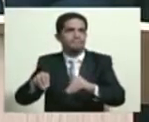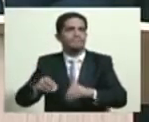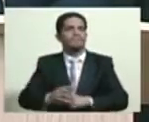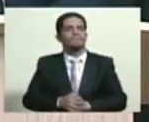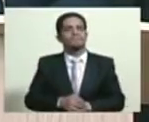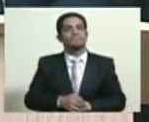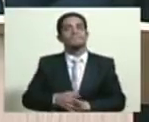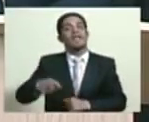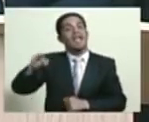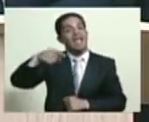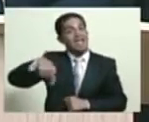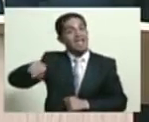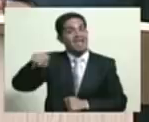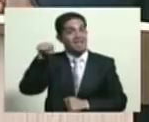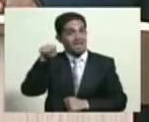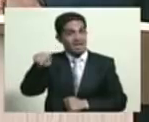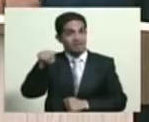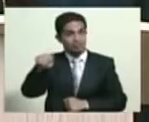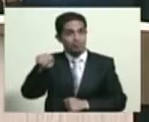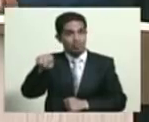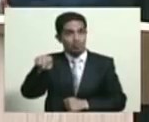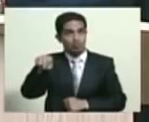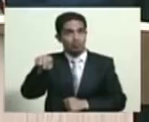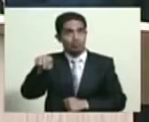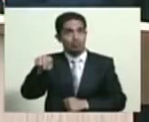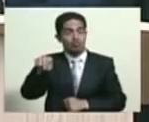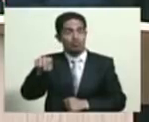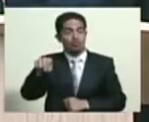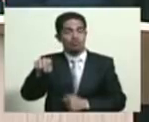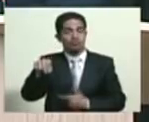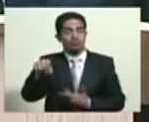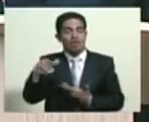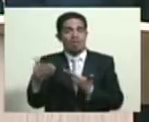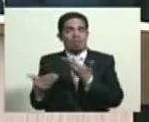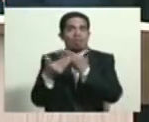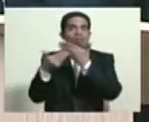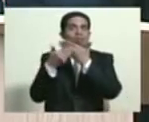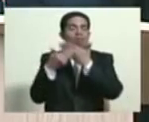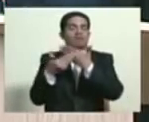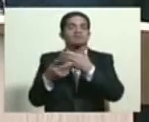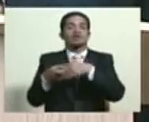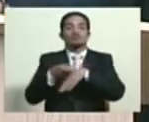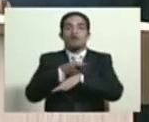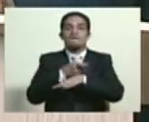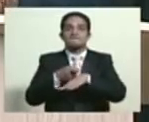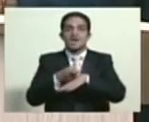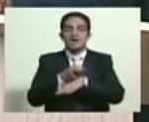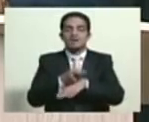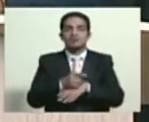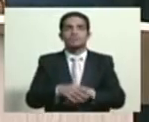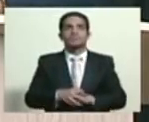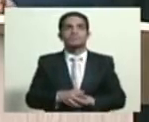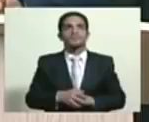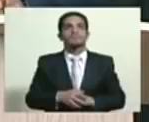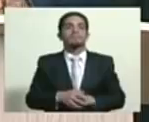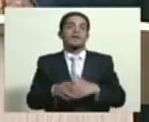Todo eso generó una contraofensiva del gobierno bolivariano para